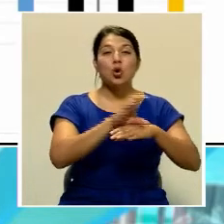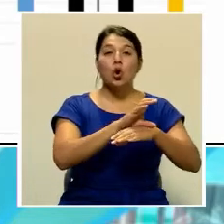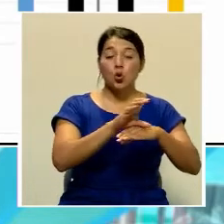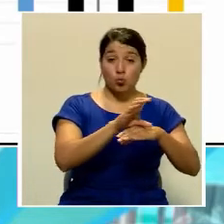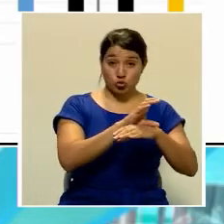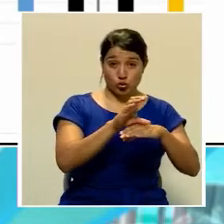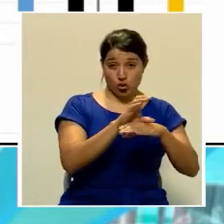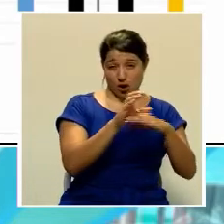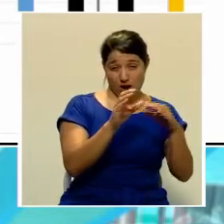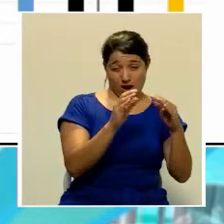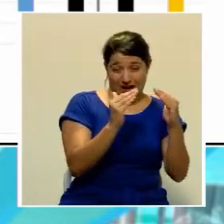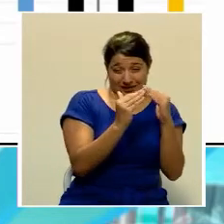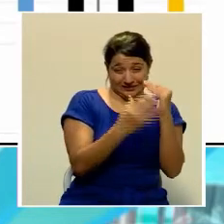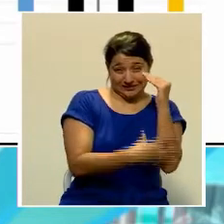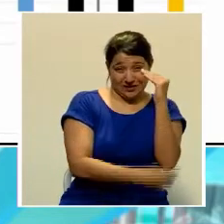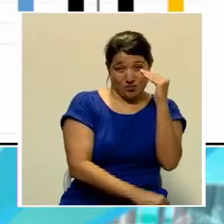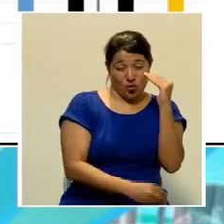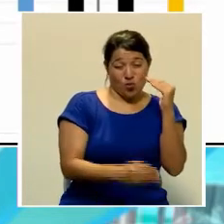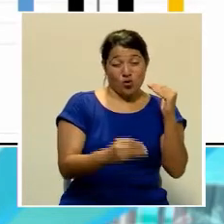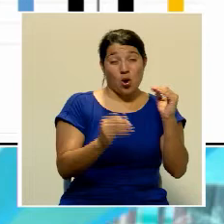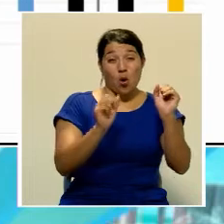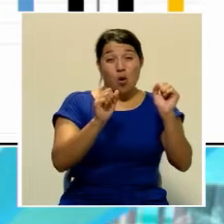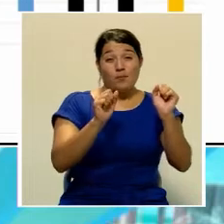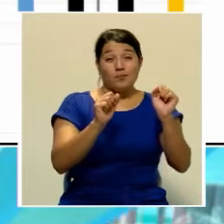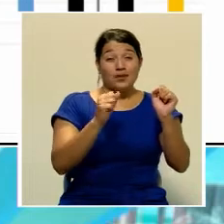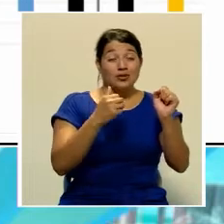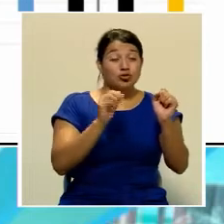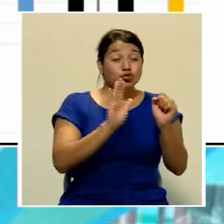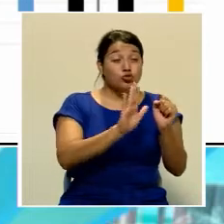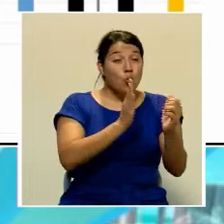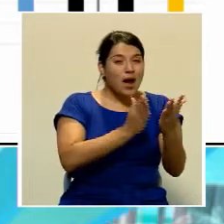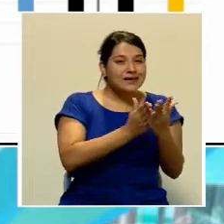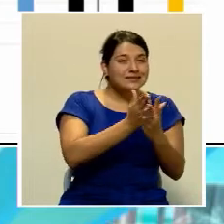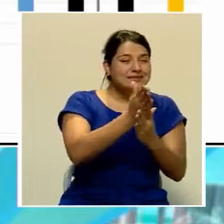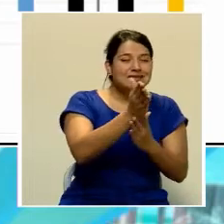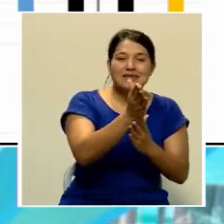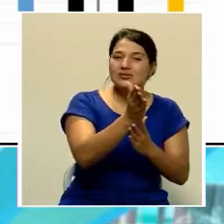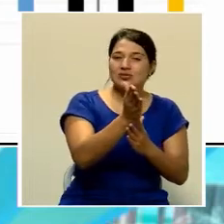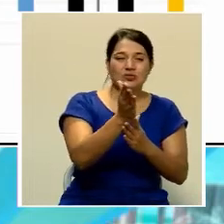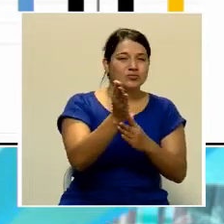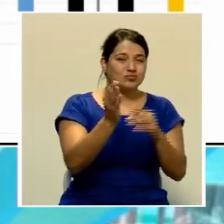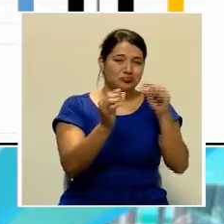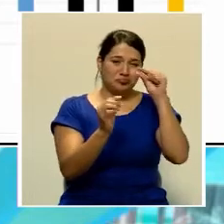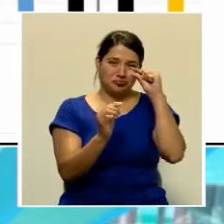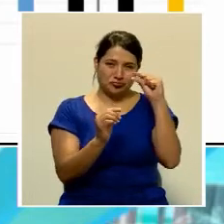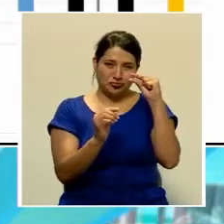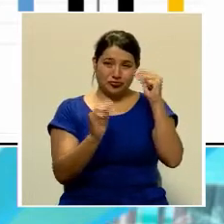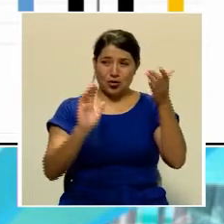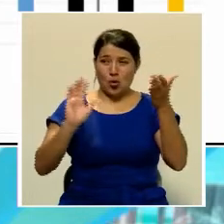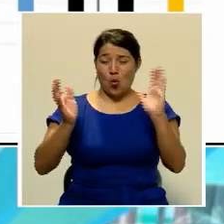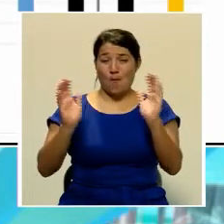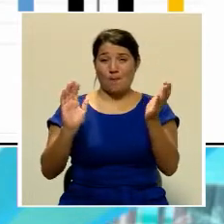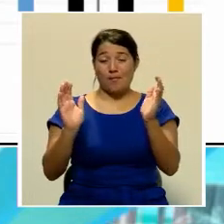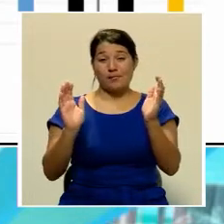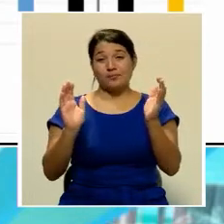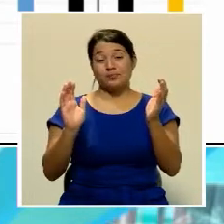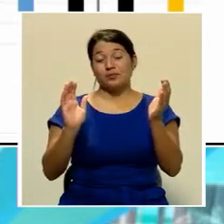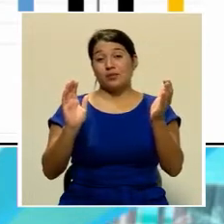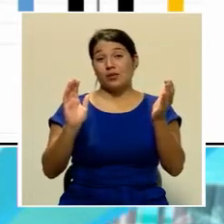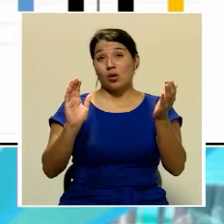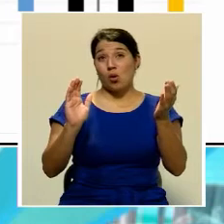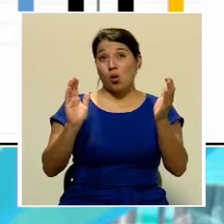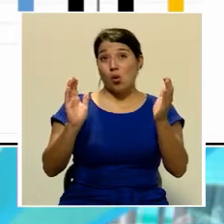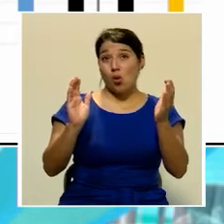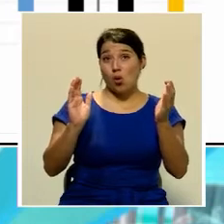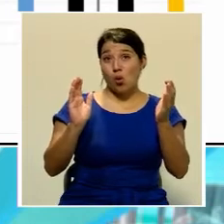prácticamente casi la mitad del que tendrían los estudiantes de quintiles de ingresos bajos en el promedio de los